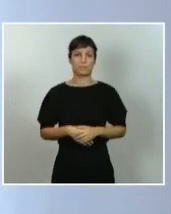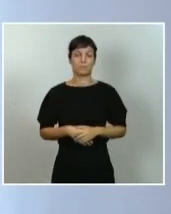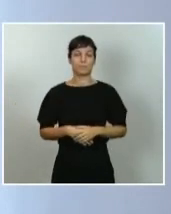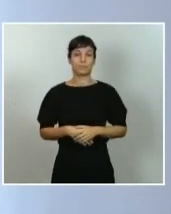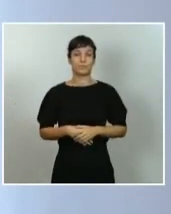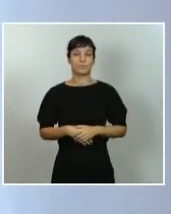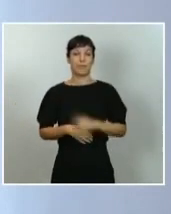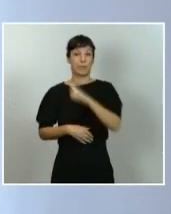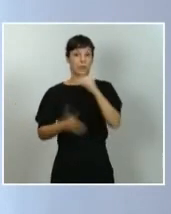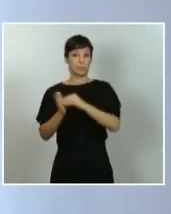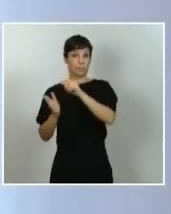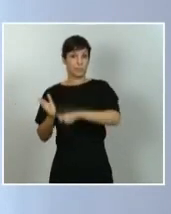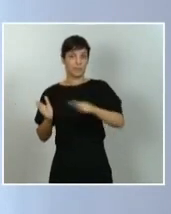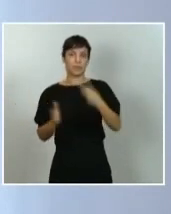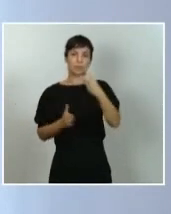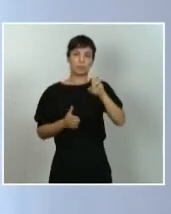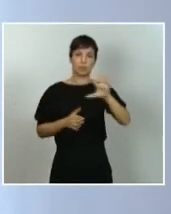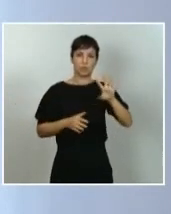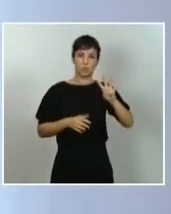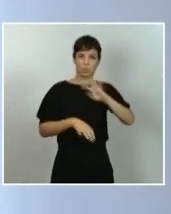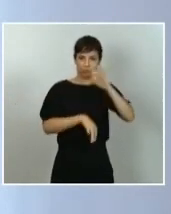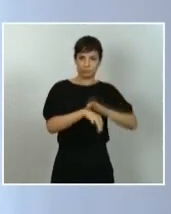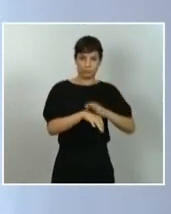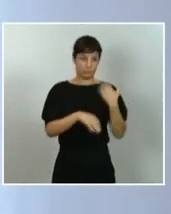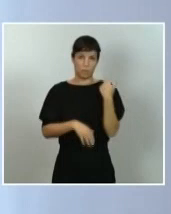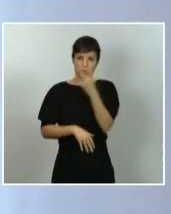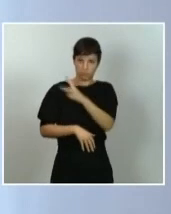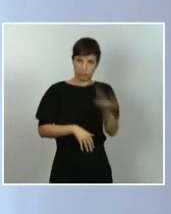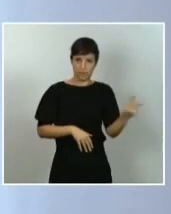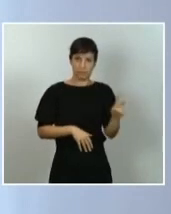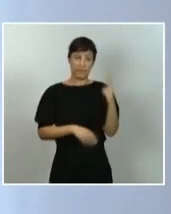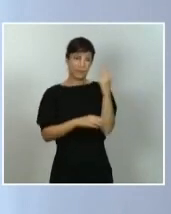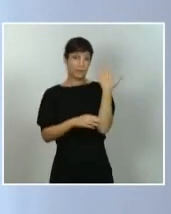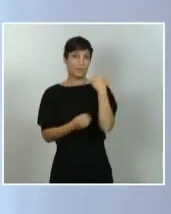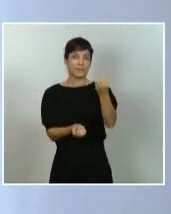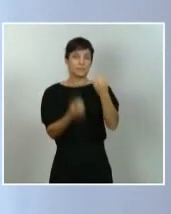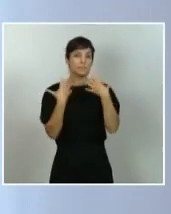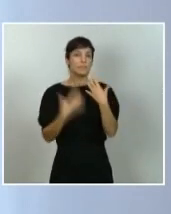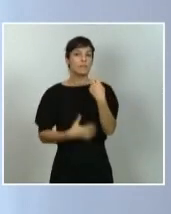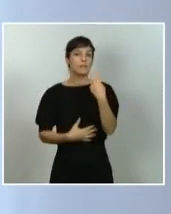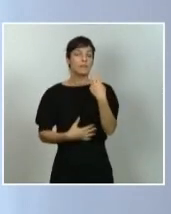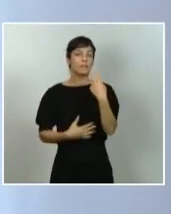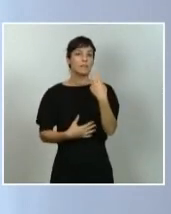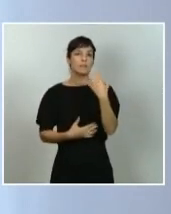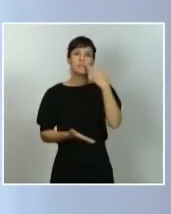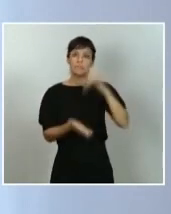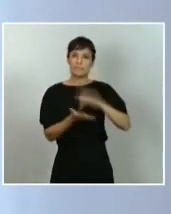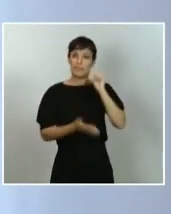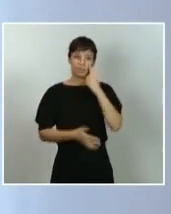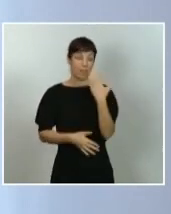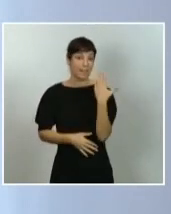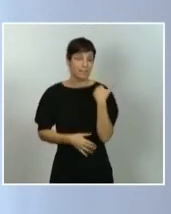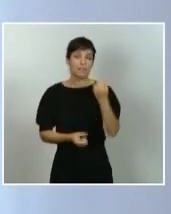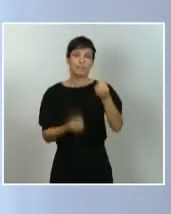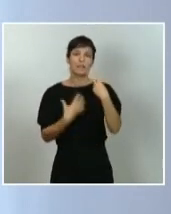hicimos un desconfinamiento caótico, sin planificar, sin medidas, sin tomar medidas que